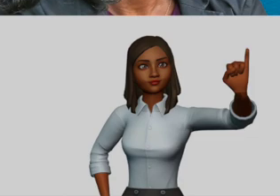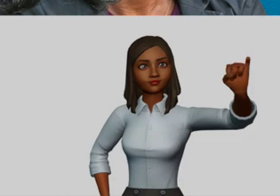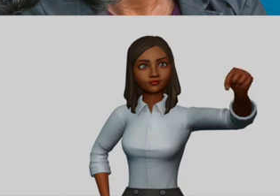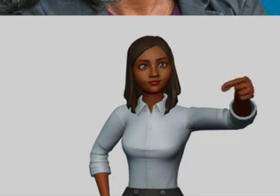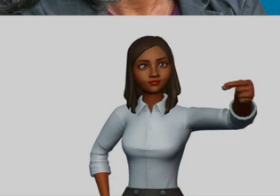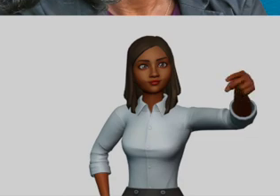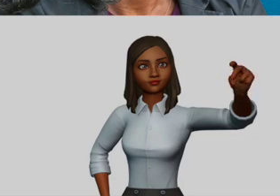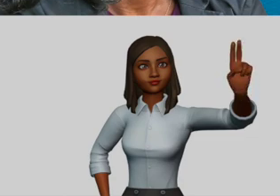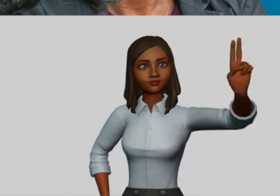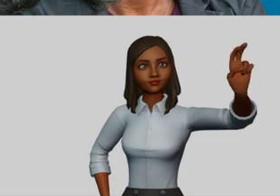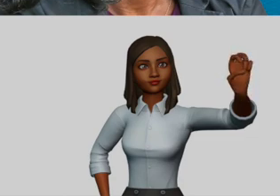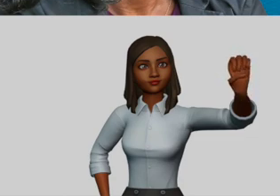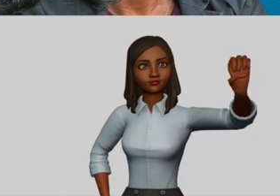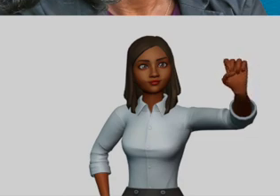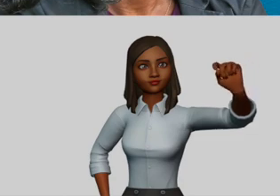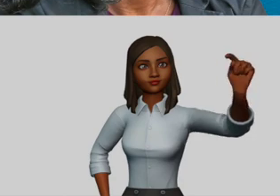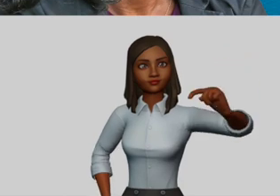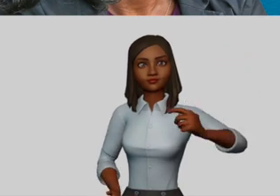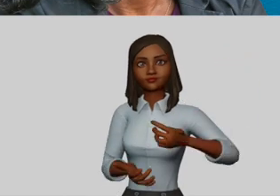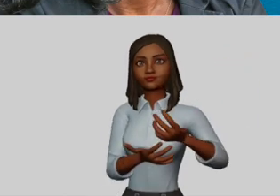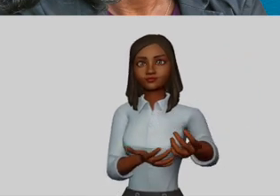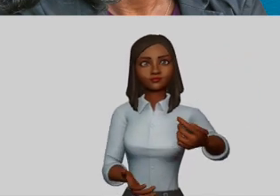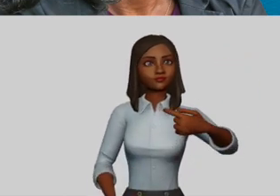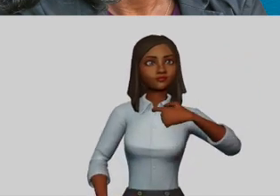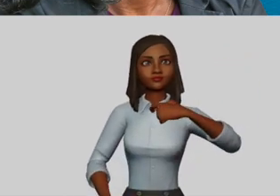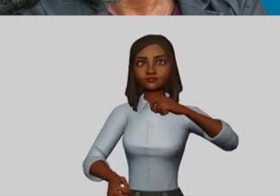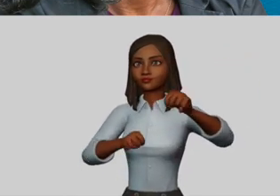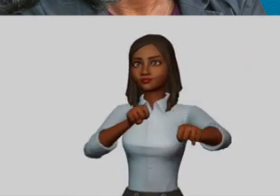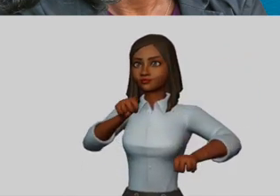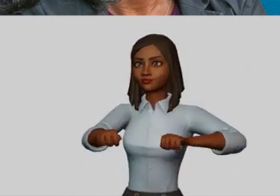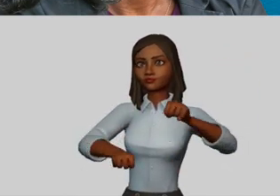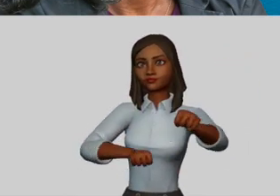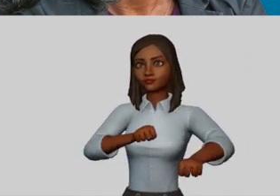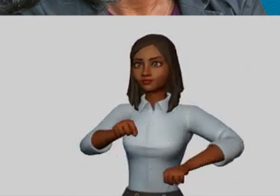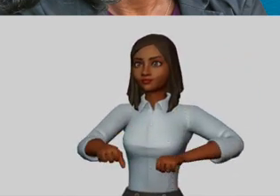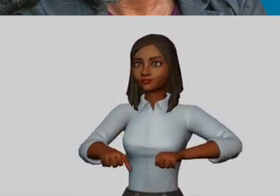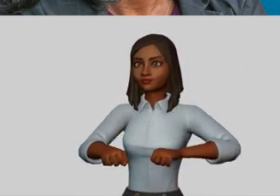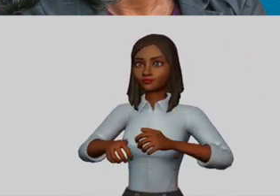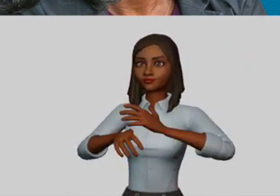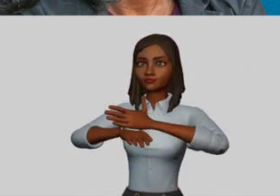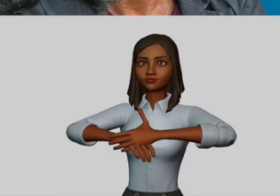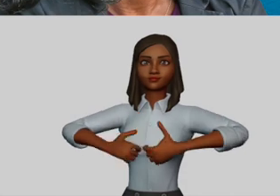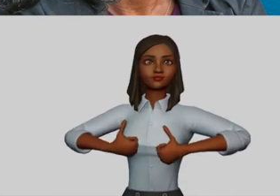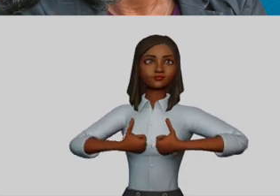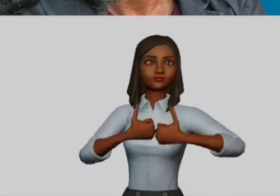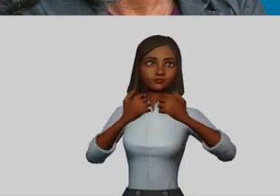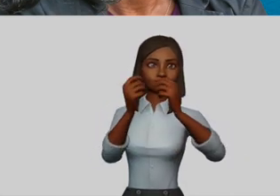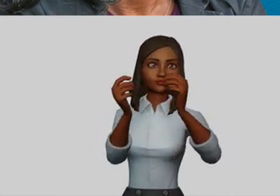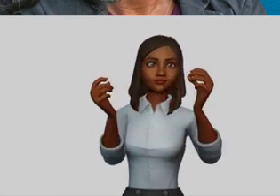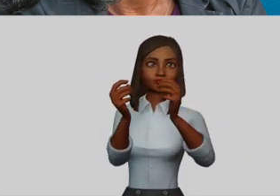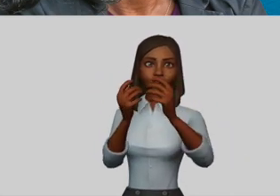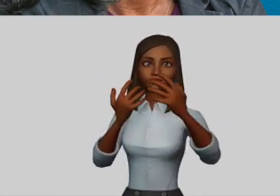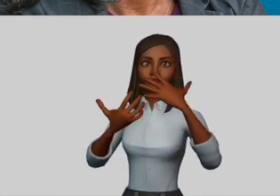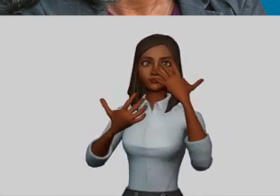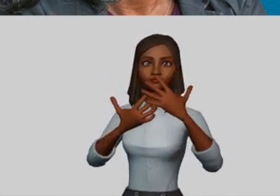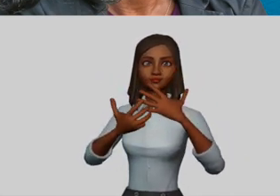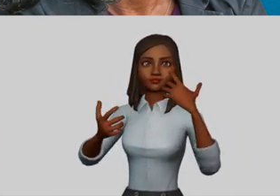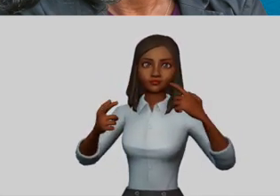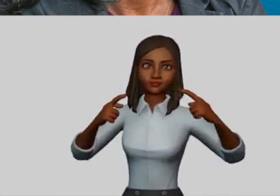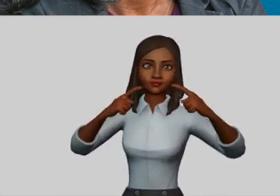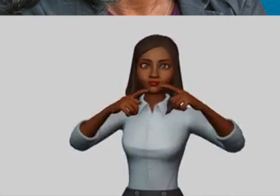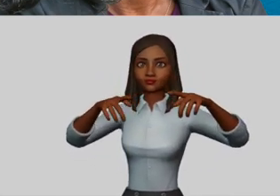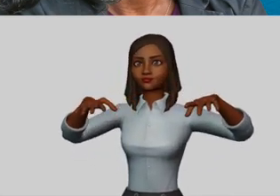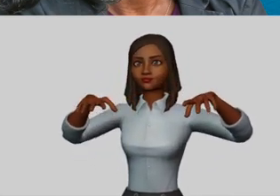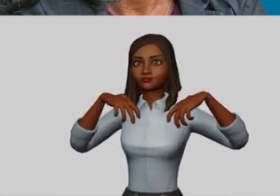no se le doesn't develop, la memoria de la persona no se desarrolla. Y también me di cuenta que, o